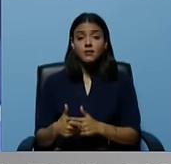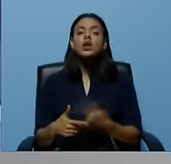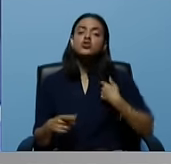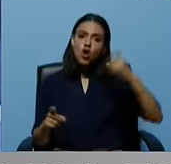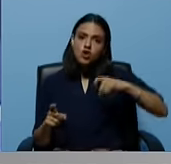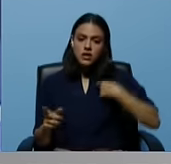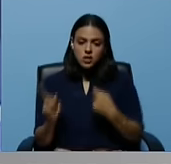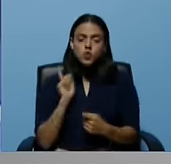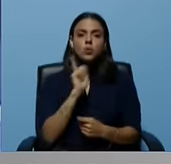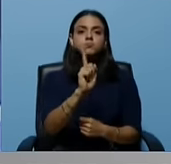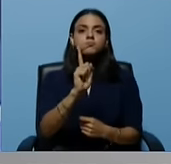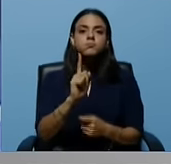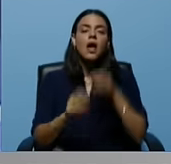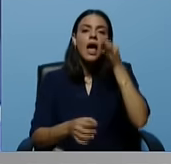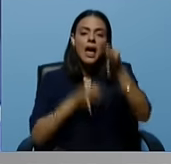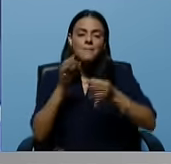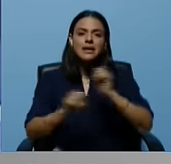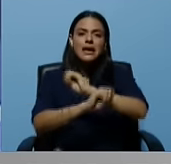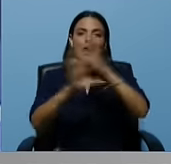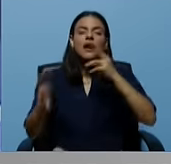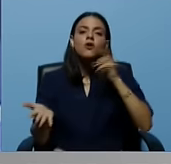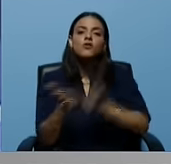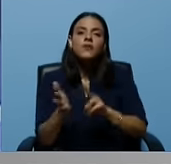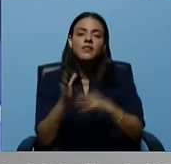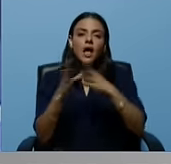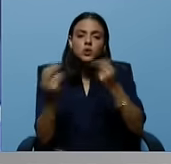necesario que salgamos a decir la verdad.